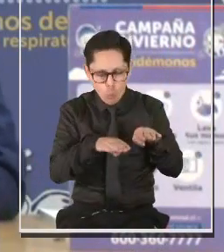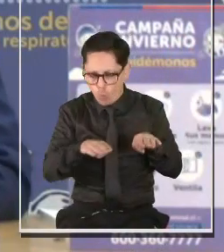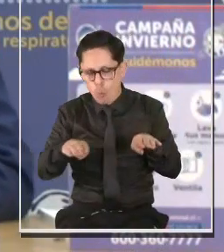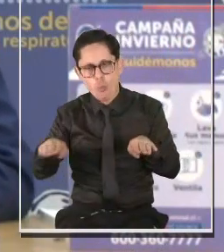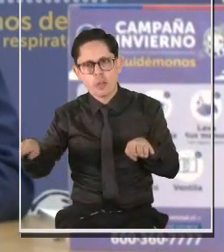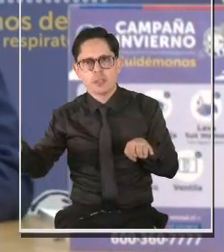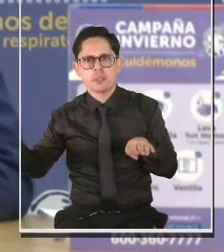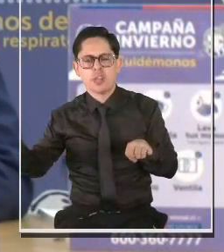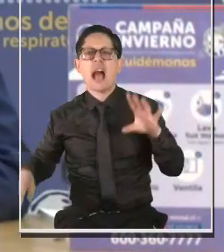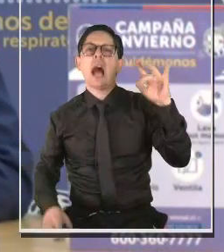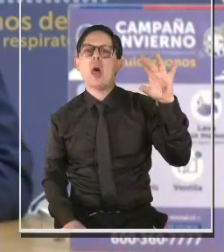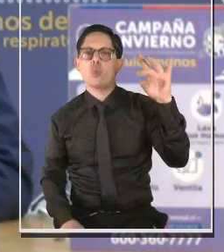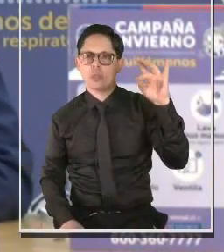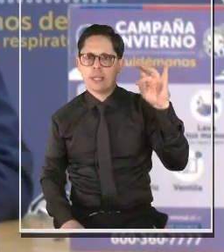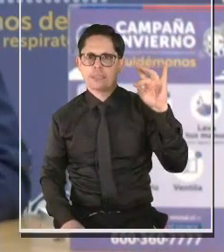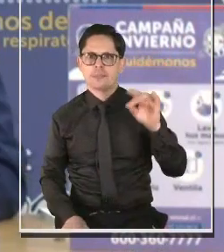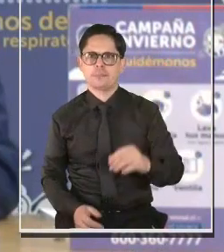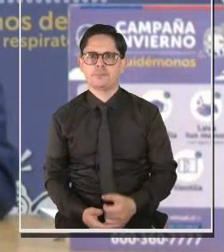adultas